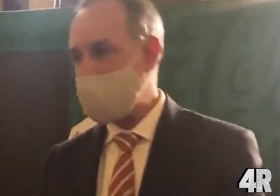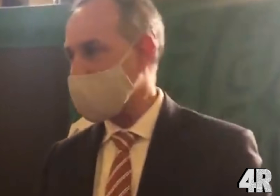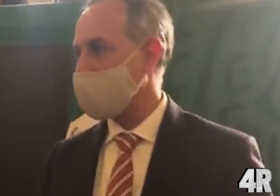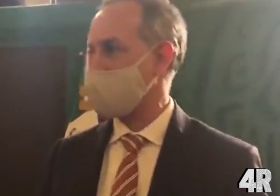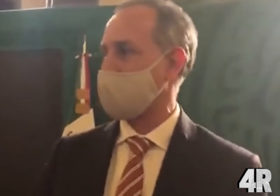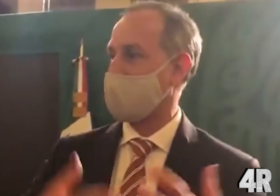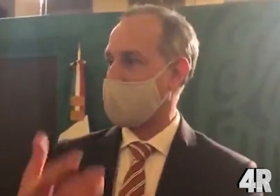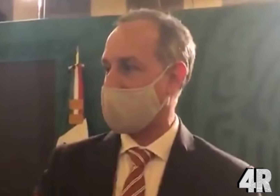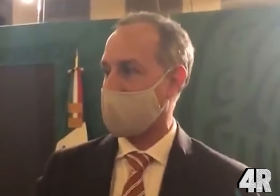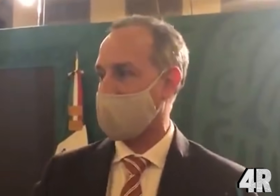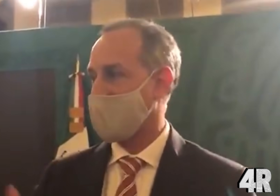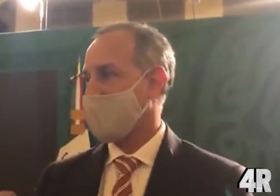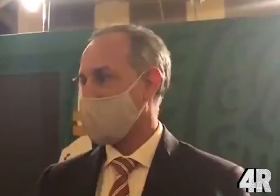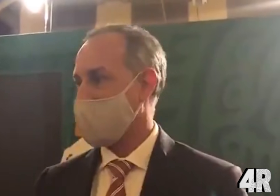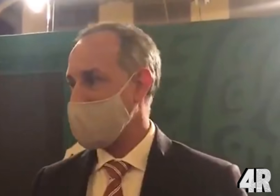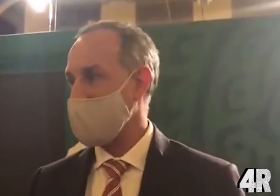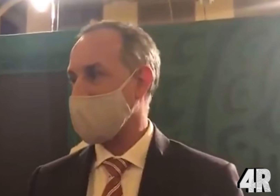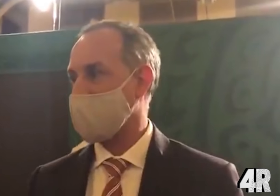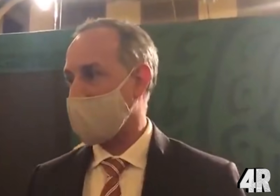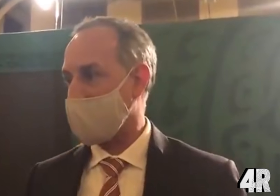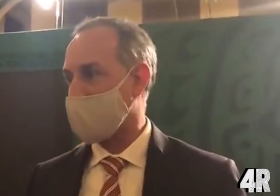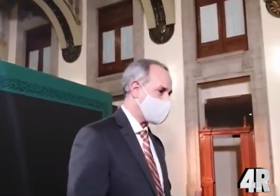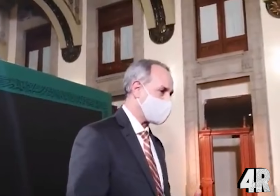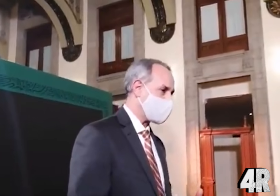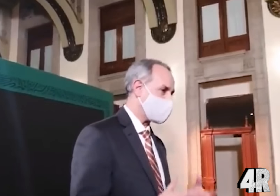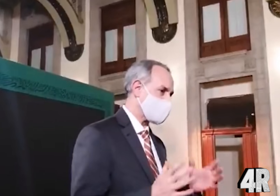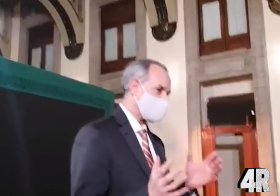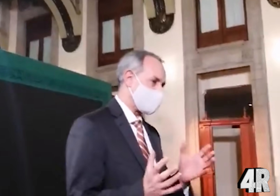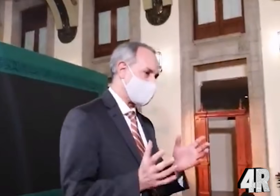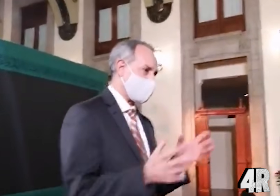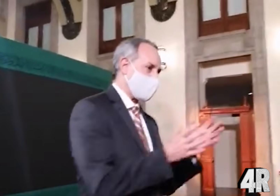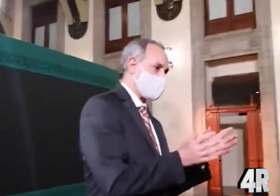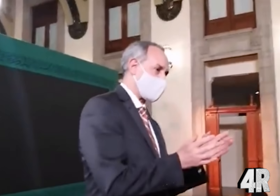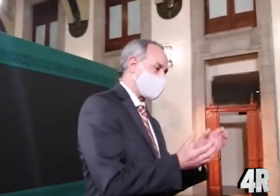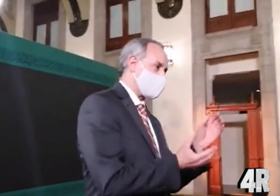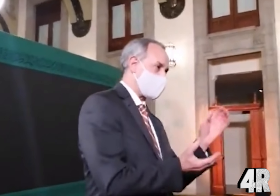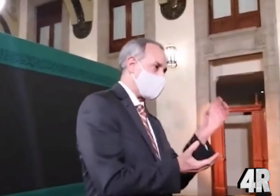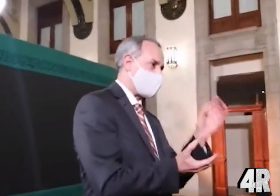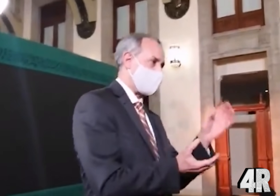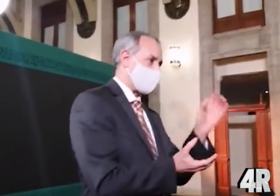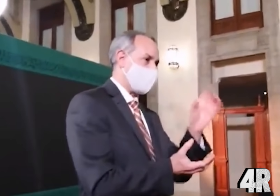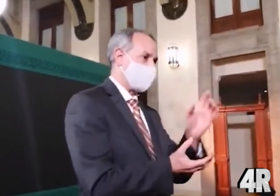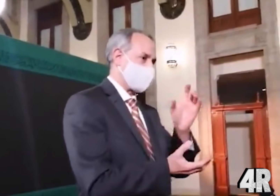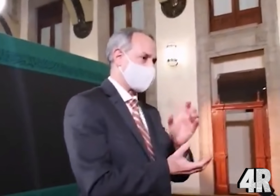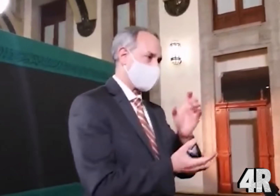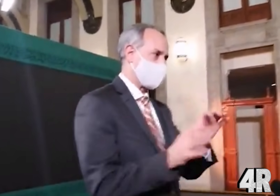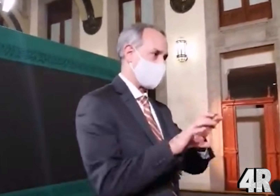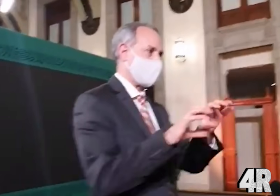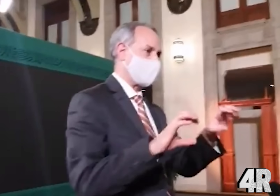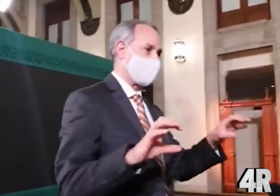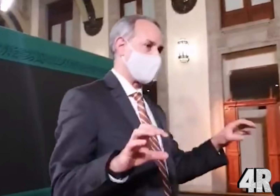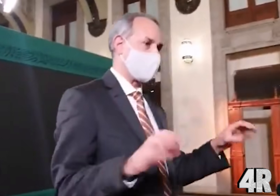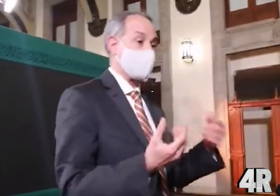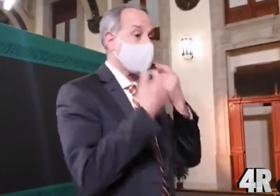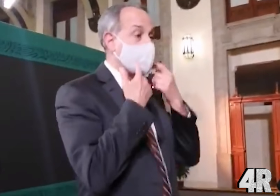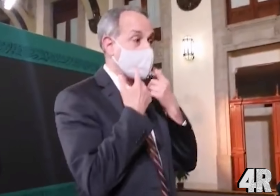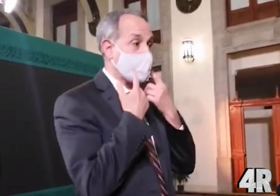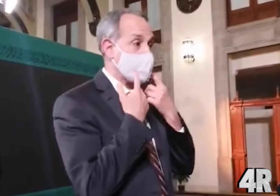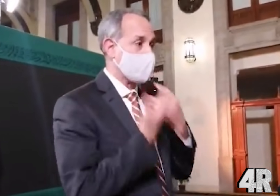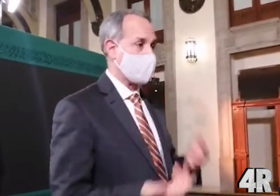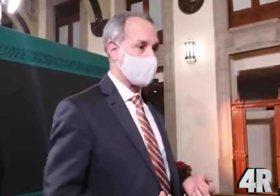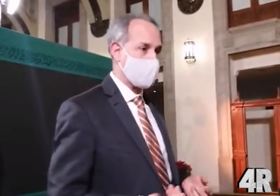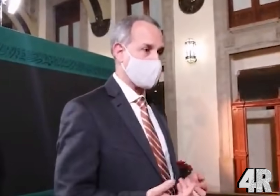vida privada. De esta manera los dejaba en su lugar tras los falsos posicionamientos que daban en su